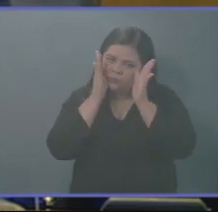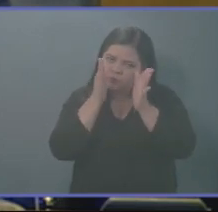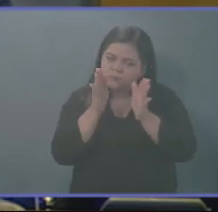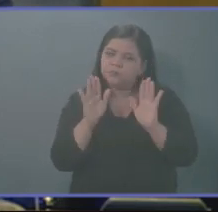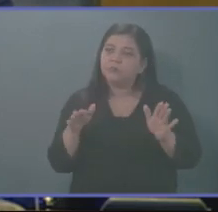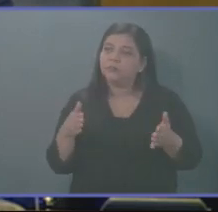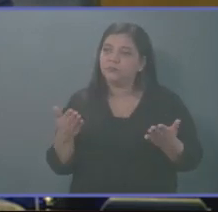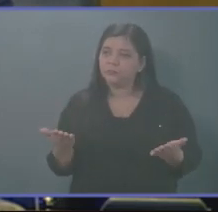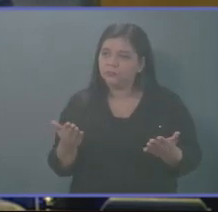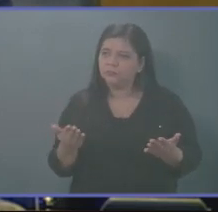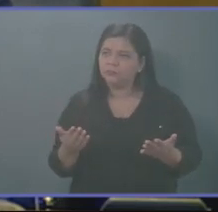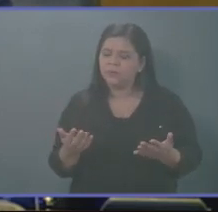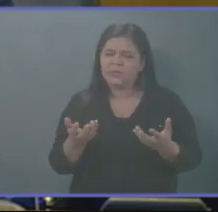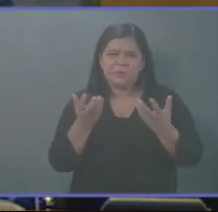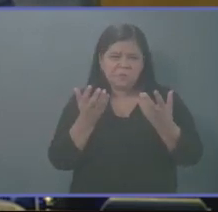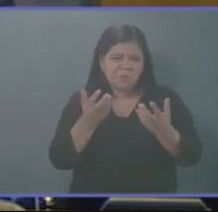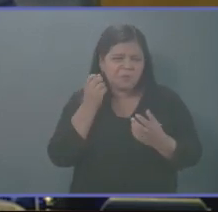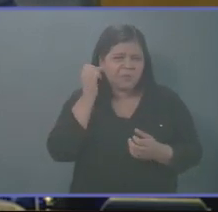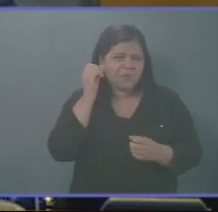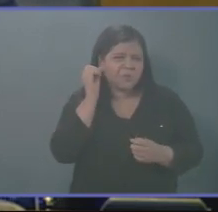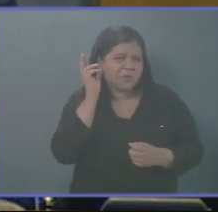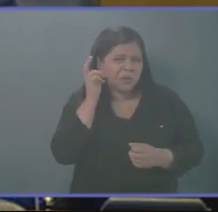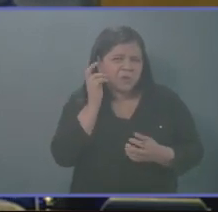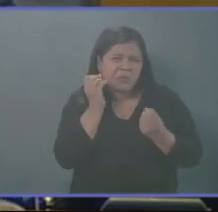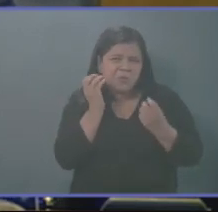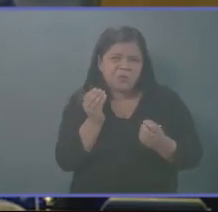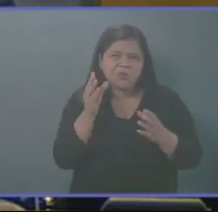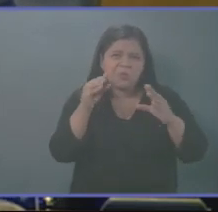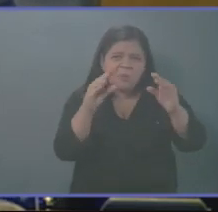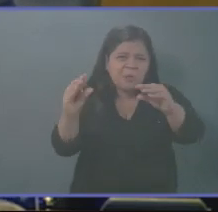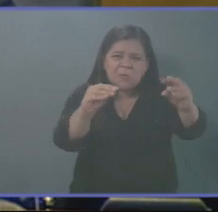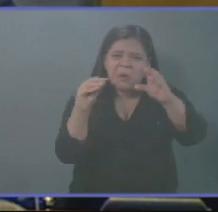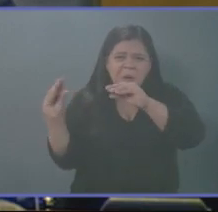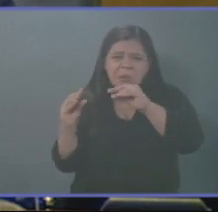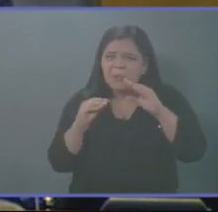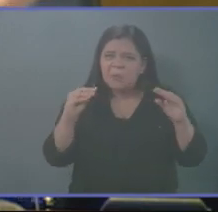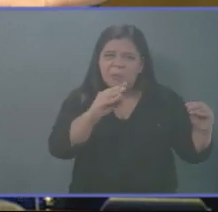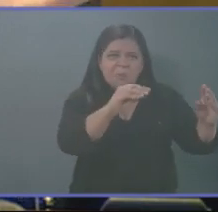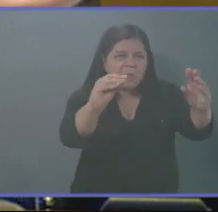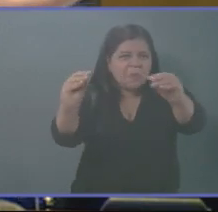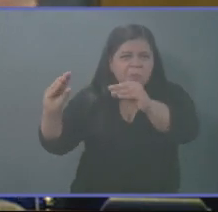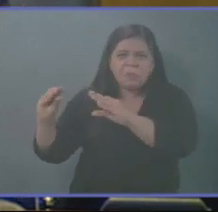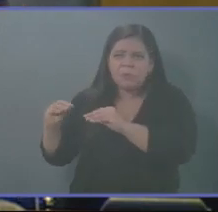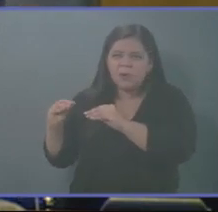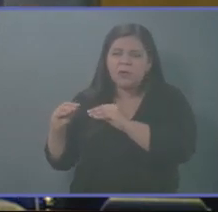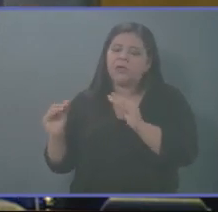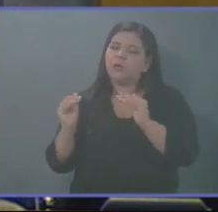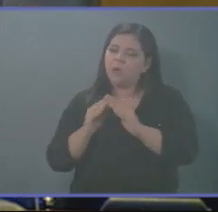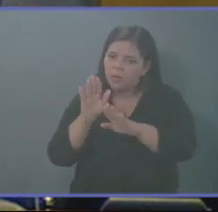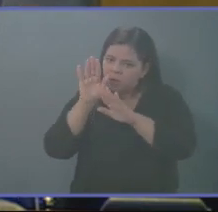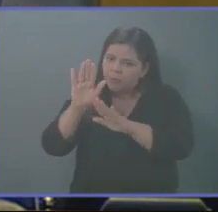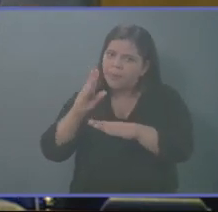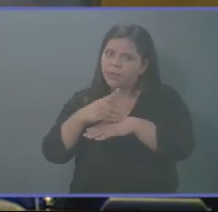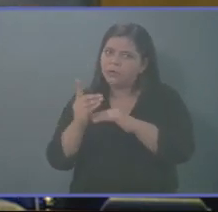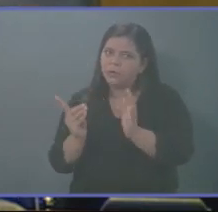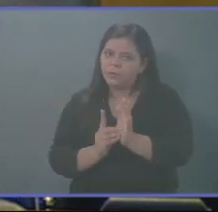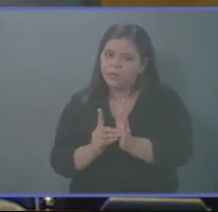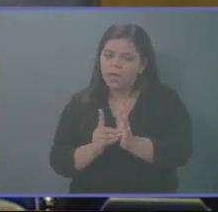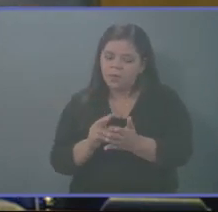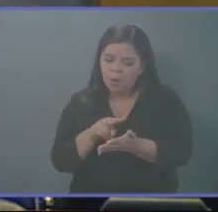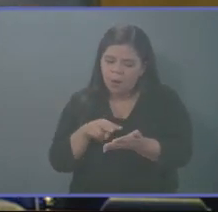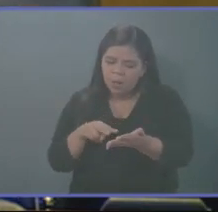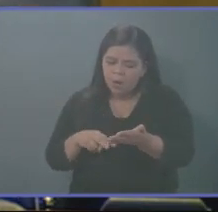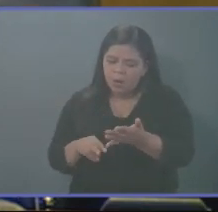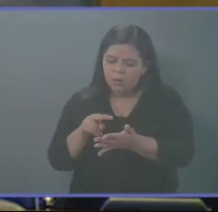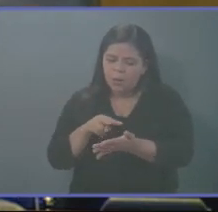porque es increíble cómo se escucha el ruido del pleno. Por respeto también a nuestro compañero diputado secretario de la Comisión